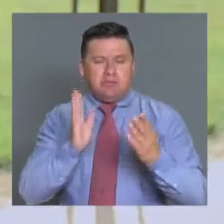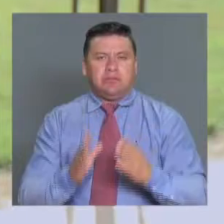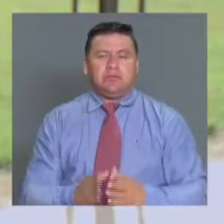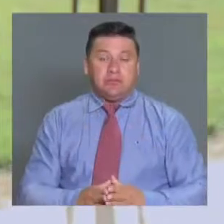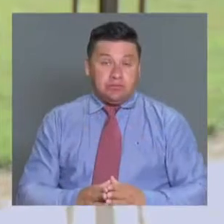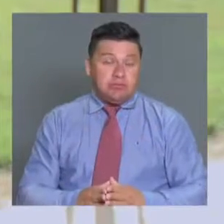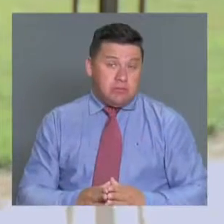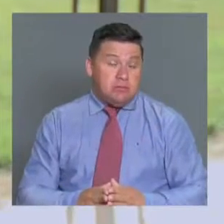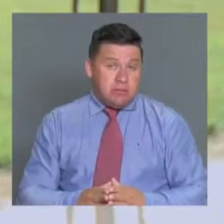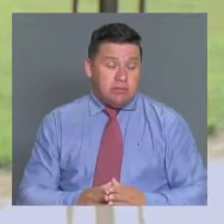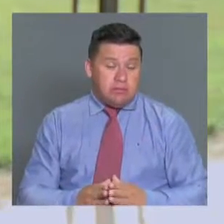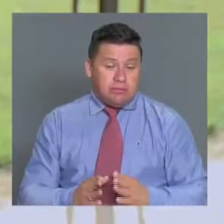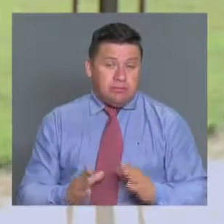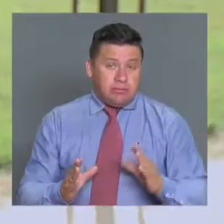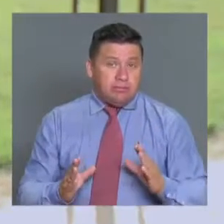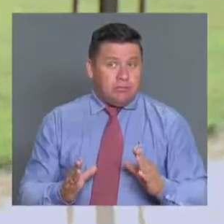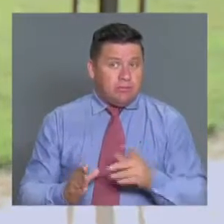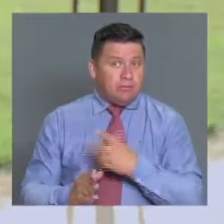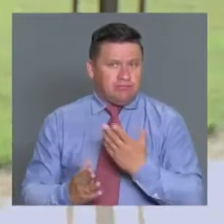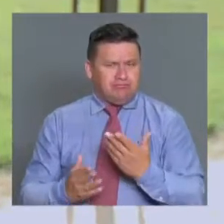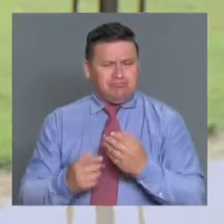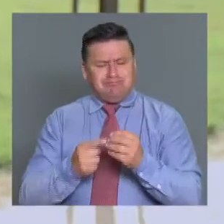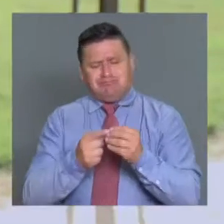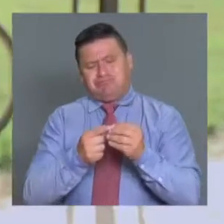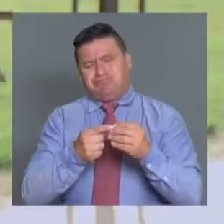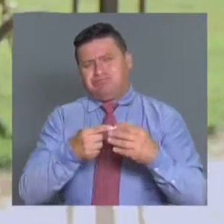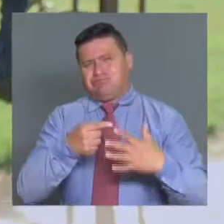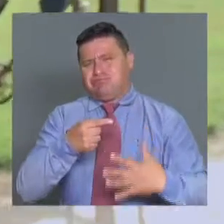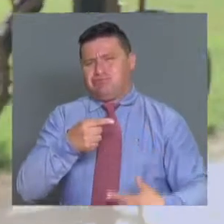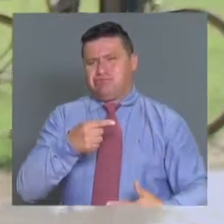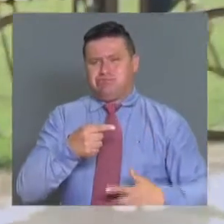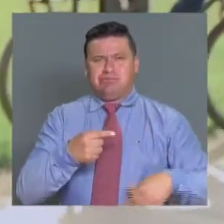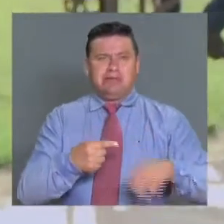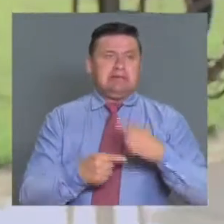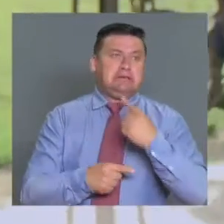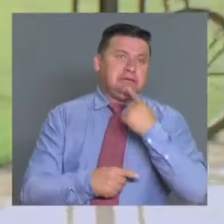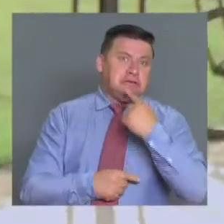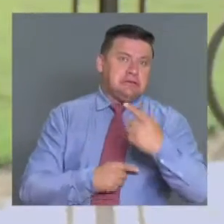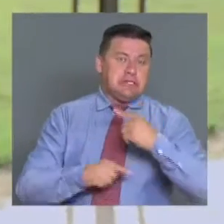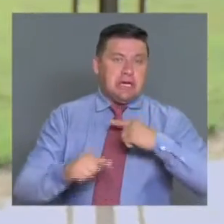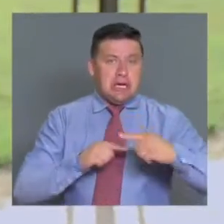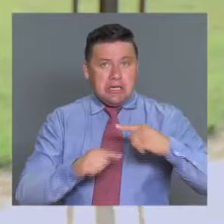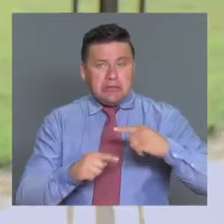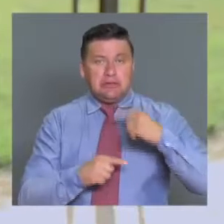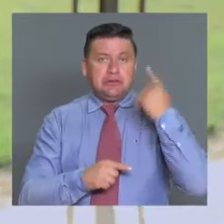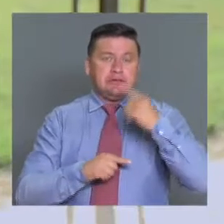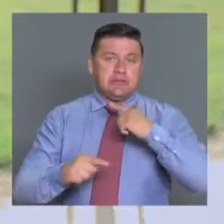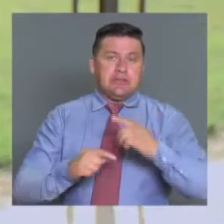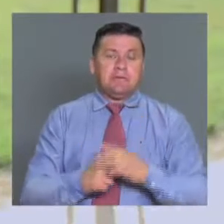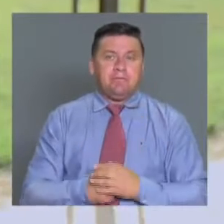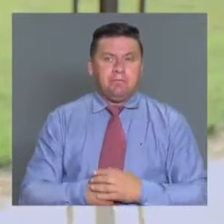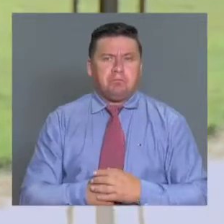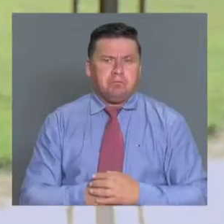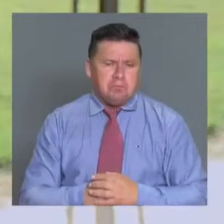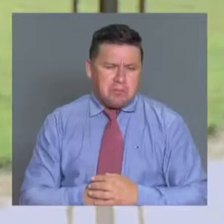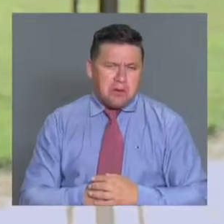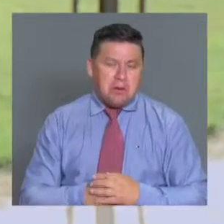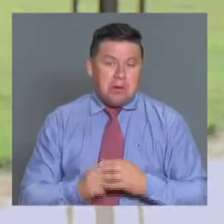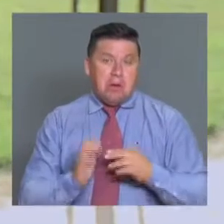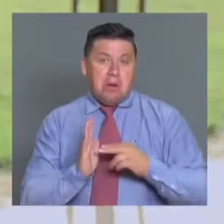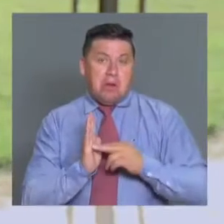eso está toda manera hay mucha rama parte de ciu nos dice que administrativos o administrativos si es